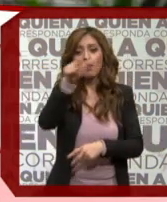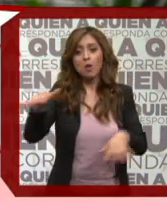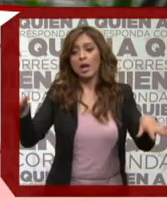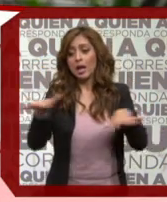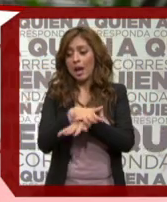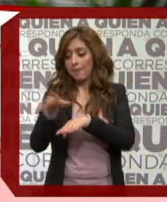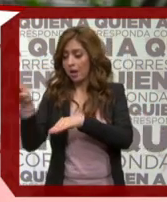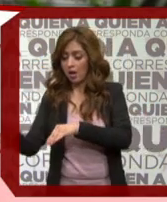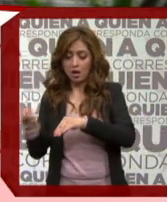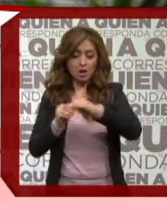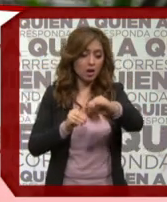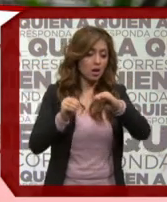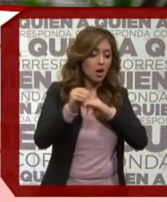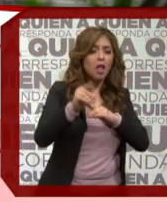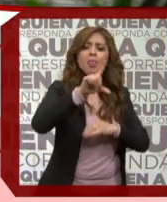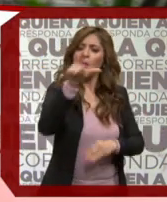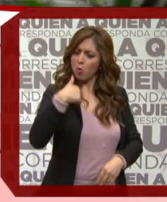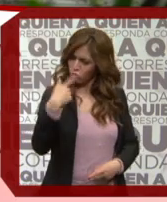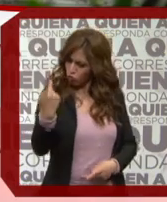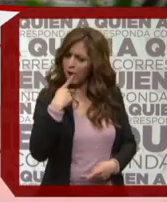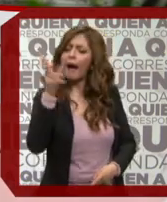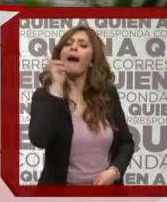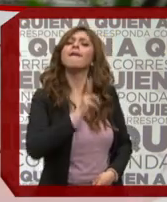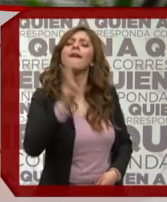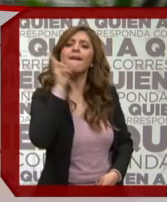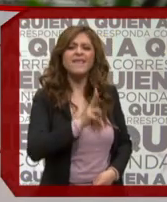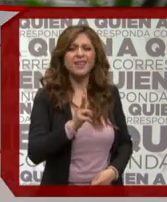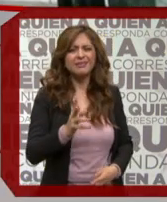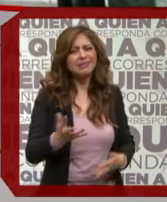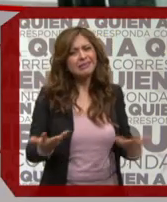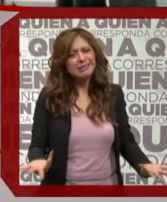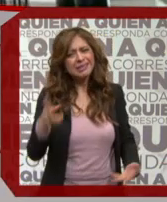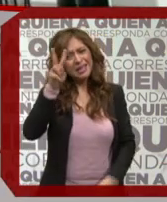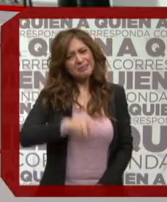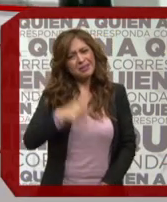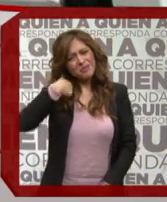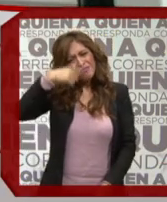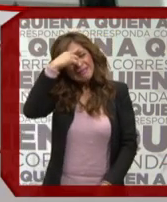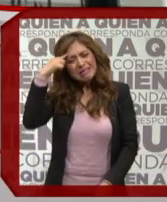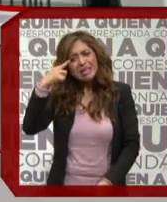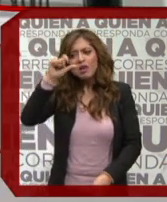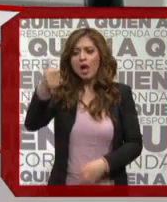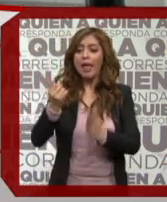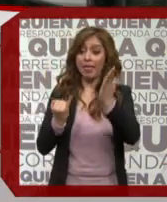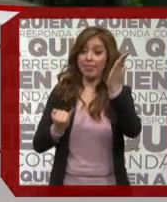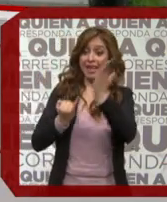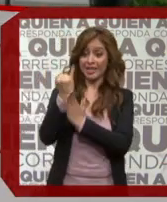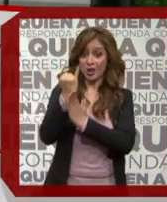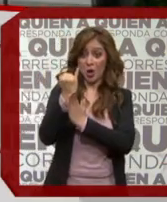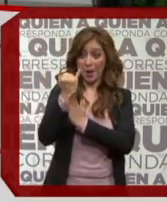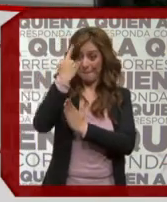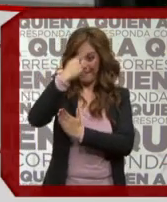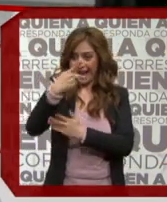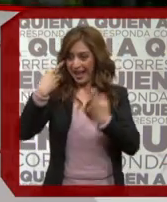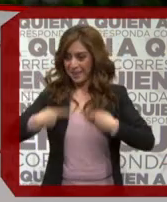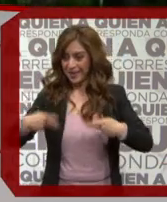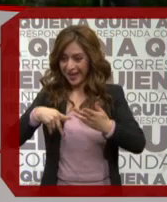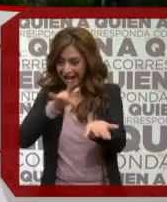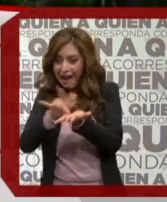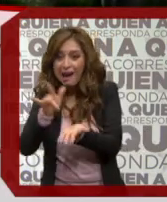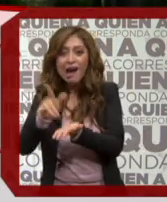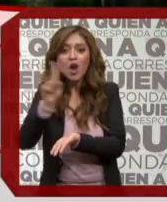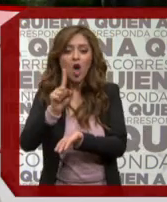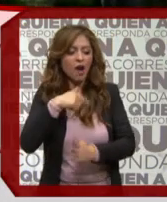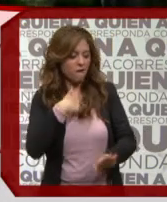otro. Estoy fastidiado de que se reten ustedes. Estoy fastidiado de que tomen decisiones no por el pueblo, sino por fregarme a